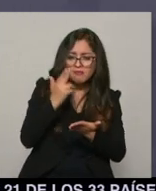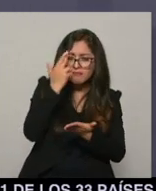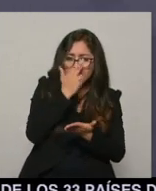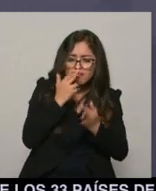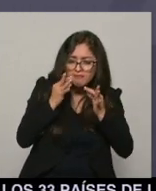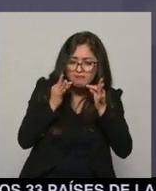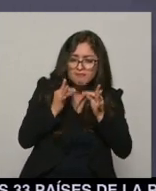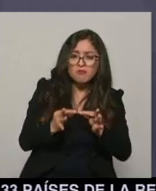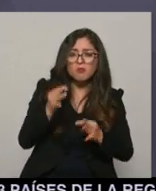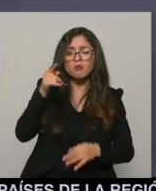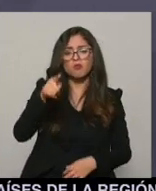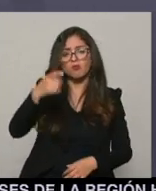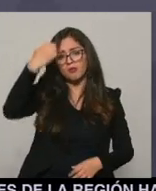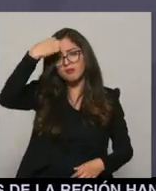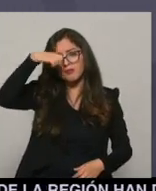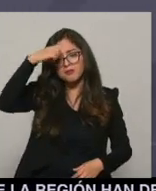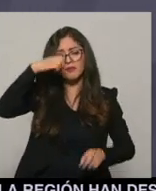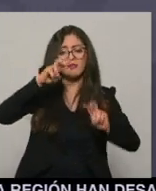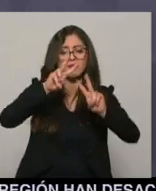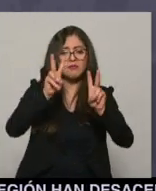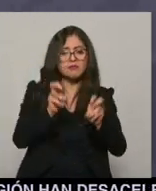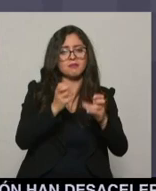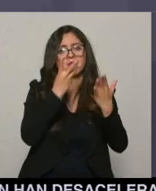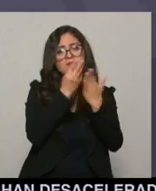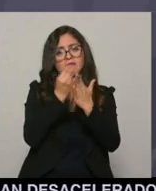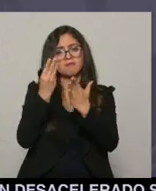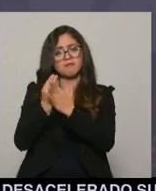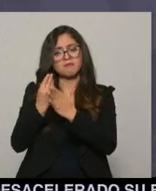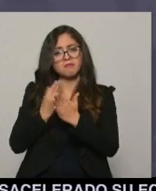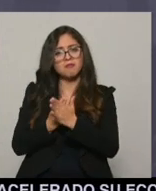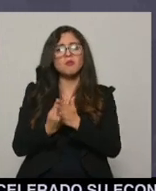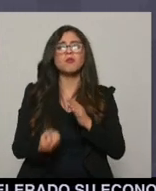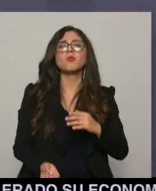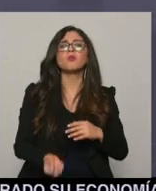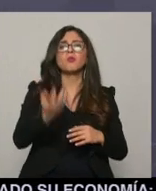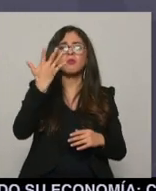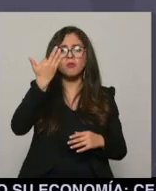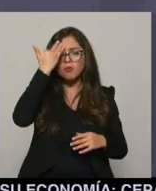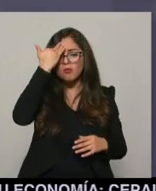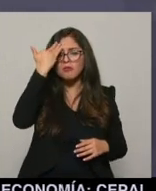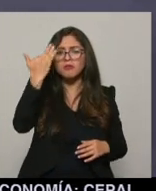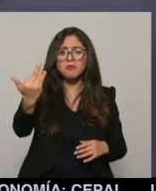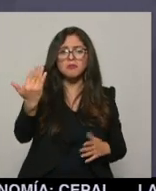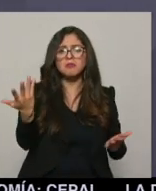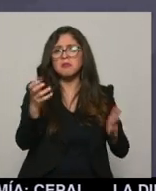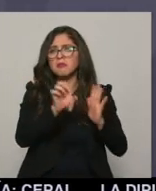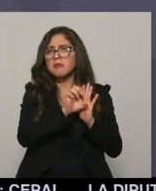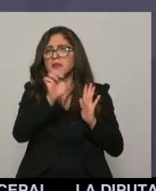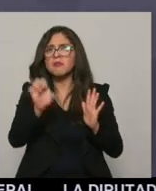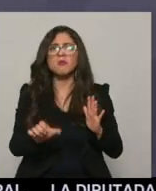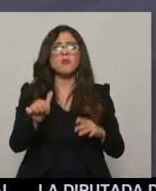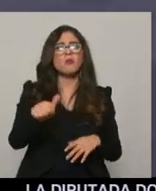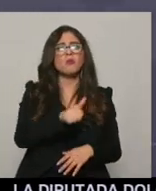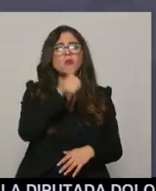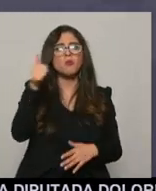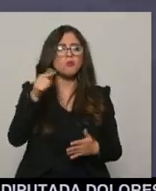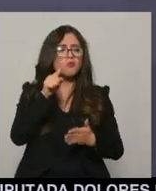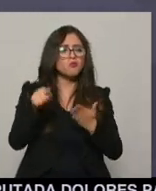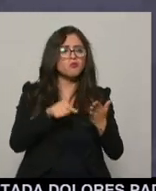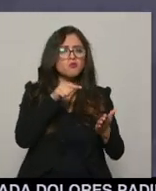eres especialista precisamente en el tema de la restauración? ¿Cuánto tiempo te lleva, por ejemplo, en otros monumentos que has podido